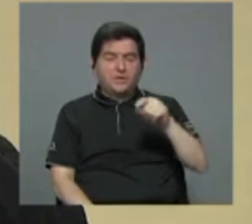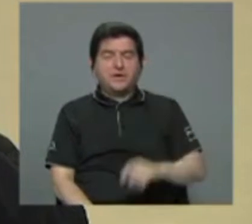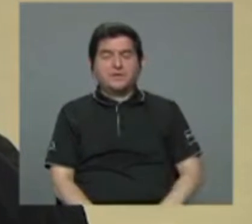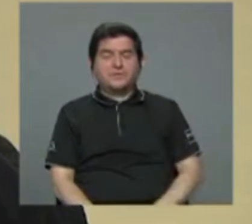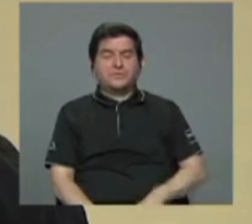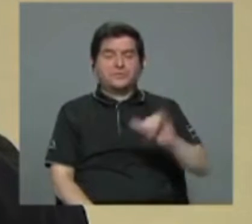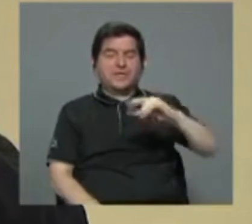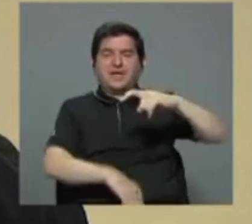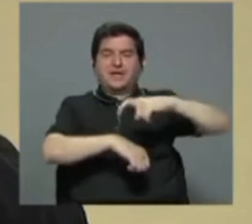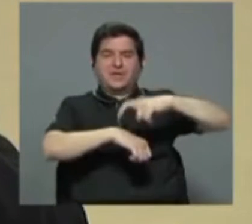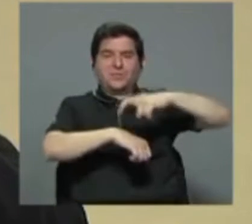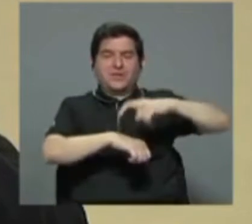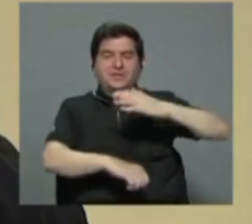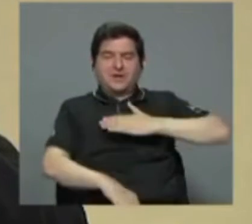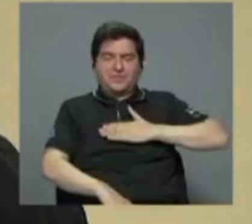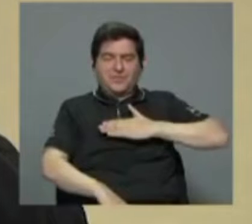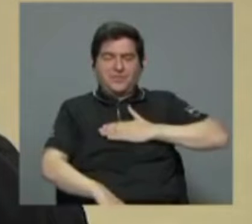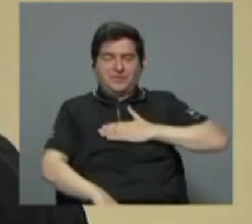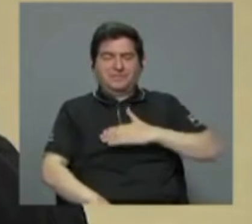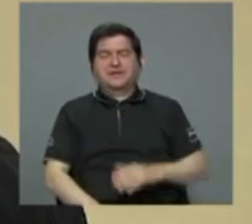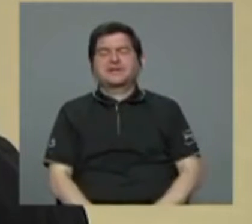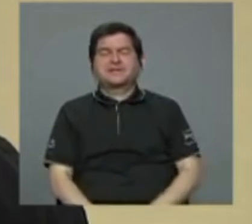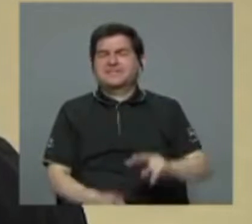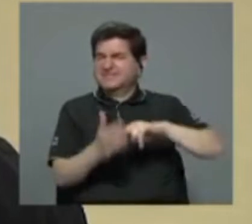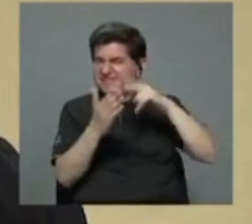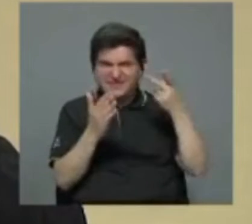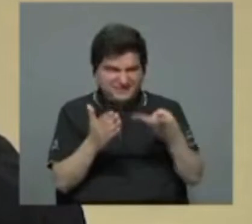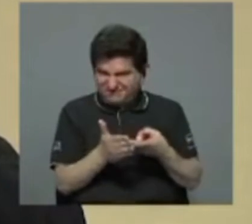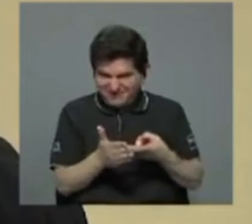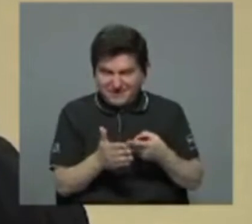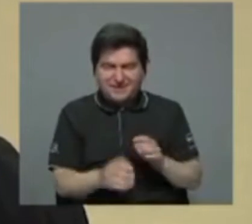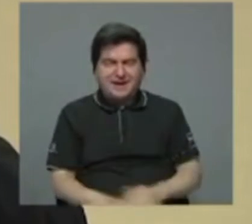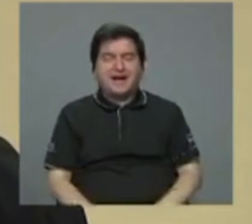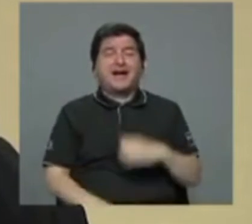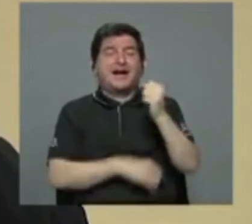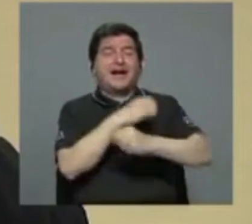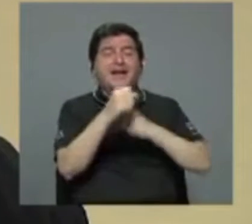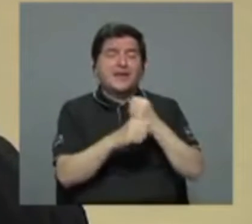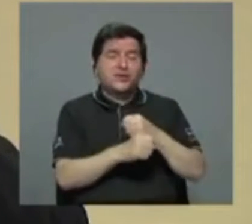contemporáneos míos. Eso quiere decir que